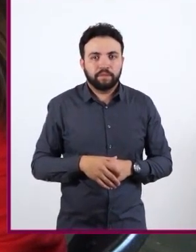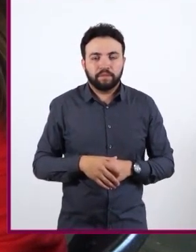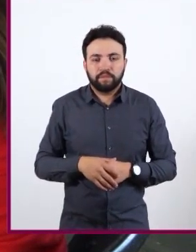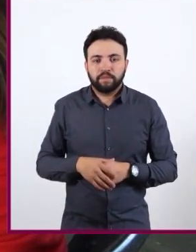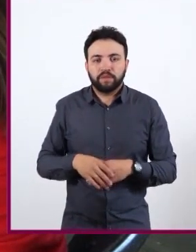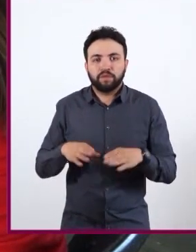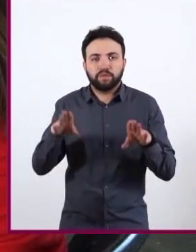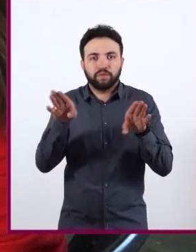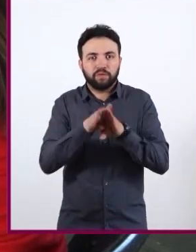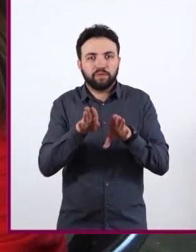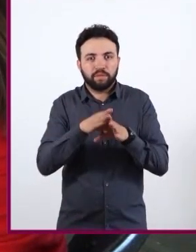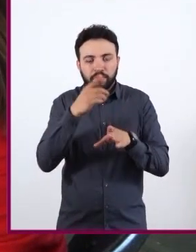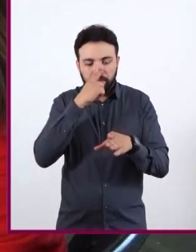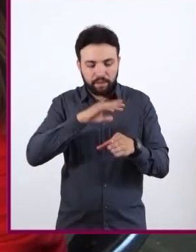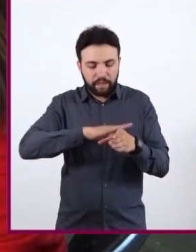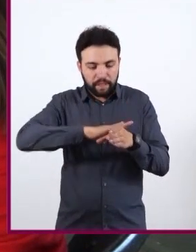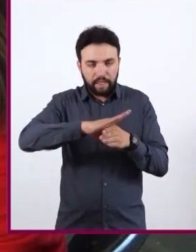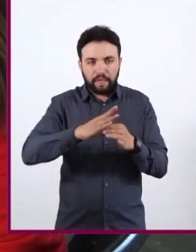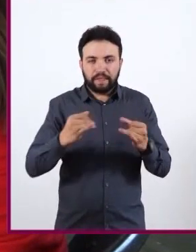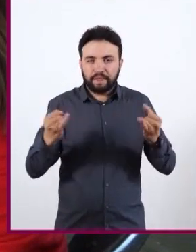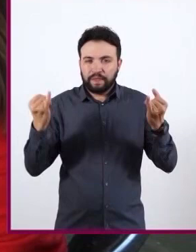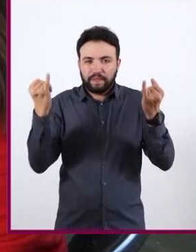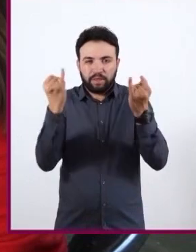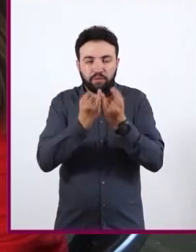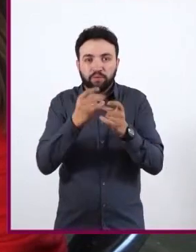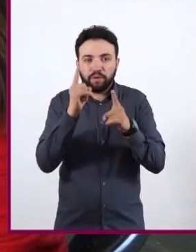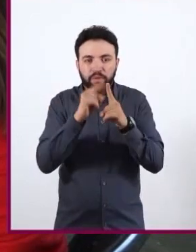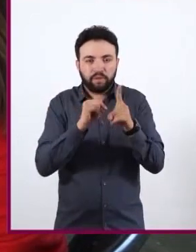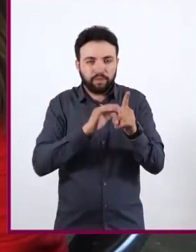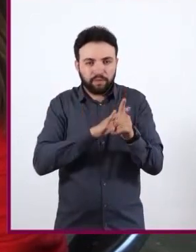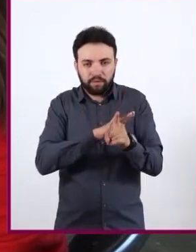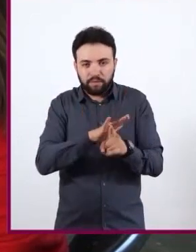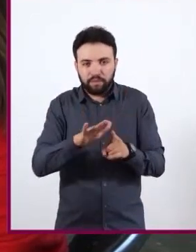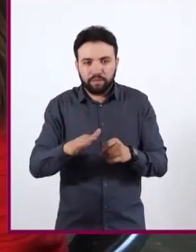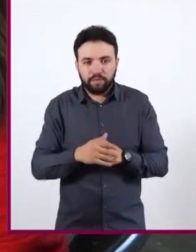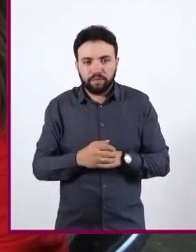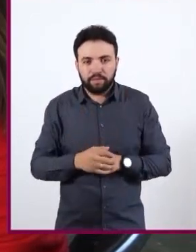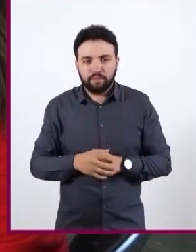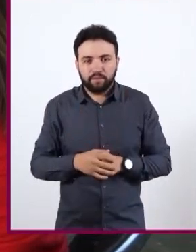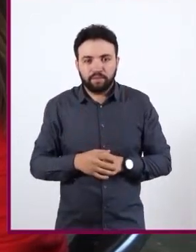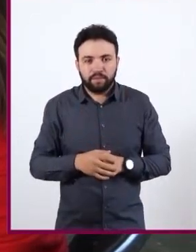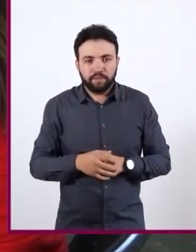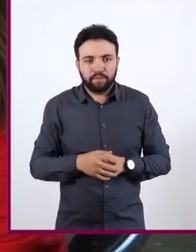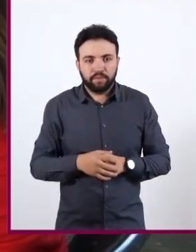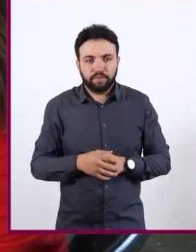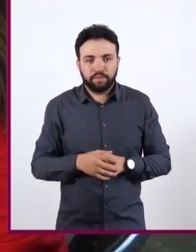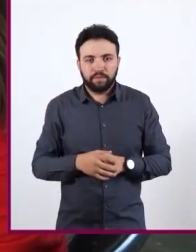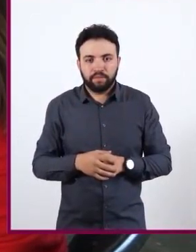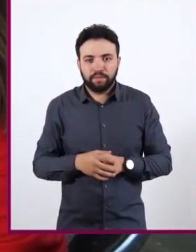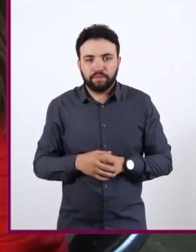¿sí? Como generar una superficie homogénea en el